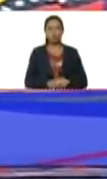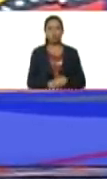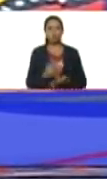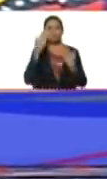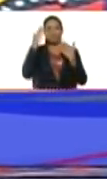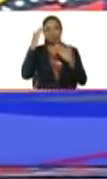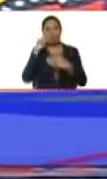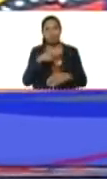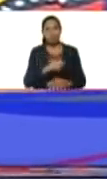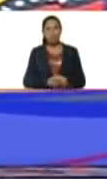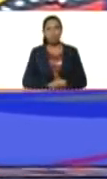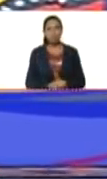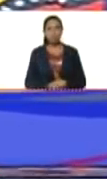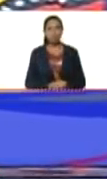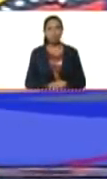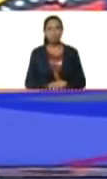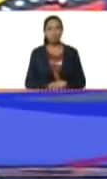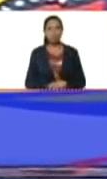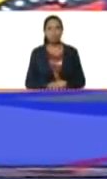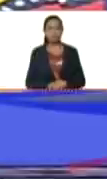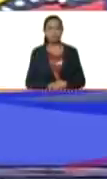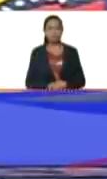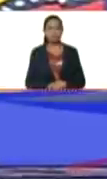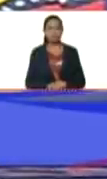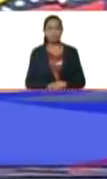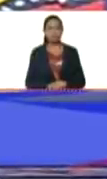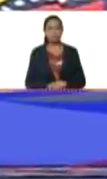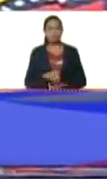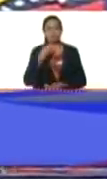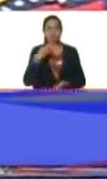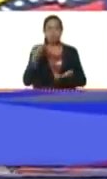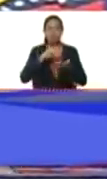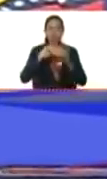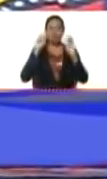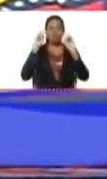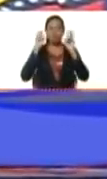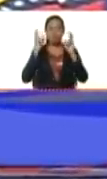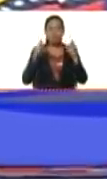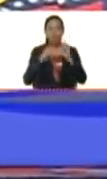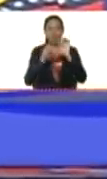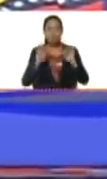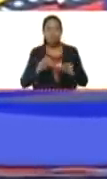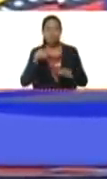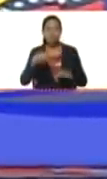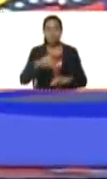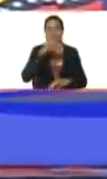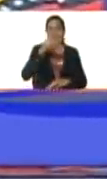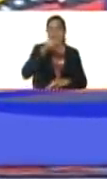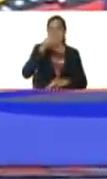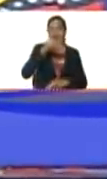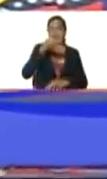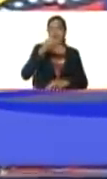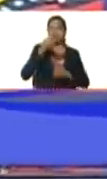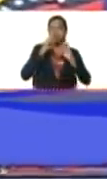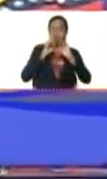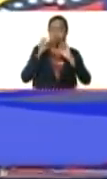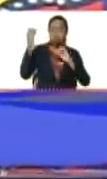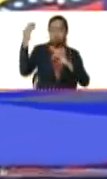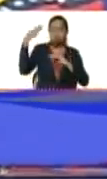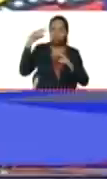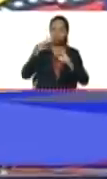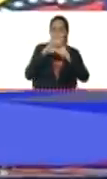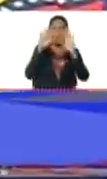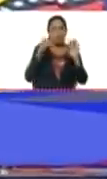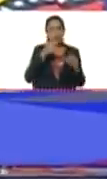saludo. Bueno, volviendo al tema, en esta tarde iluminada, clara,